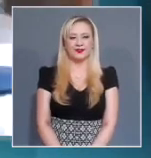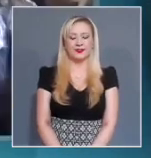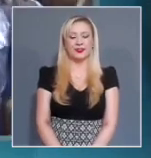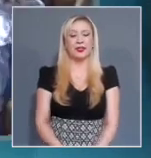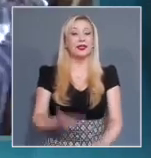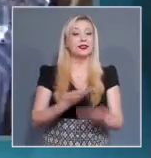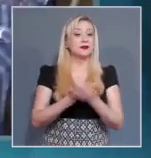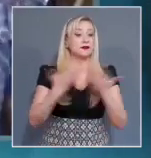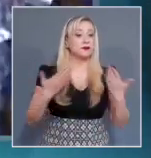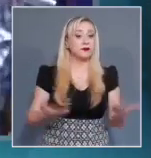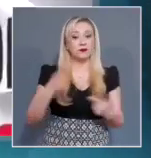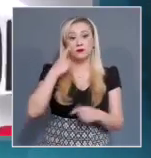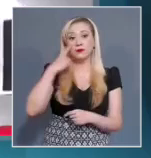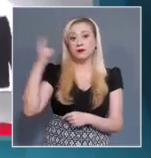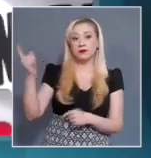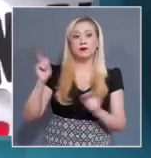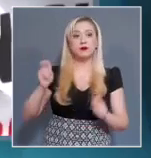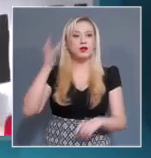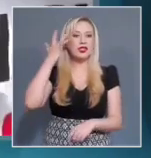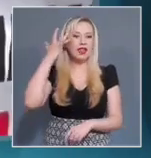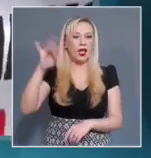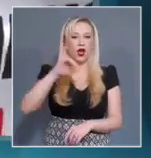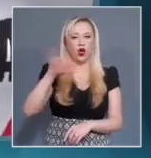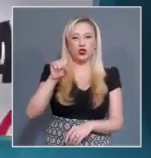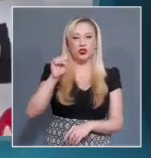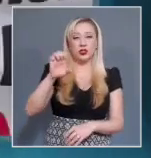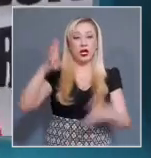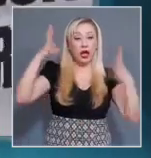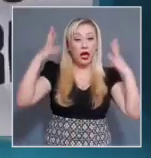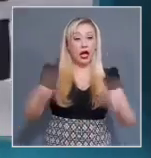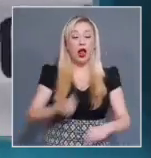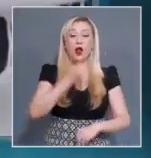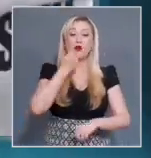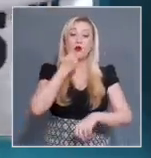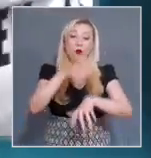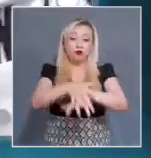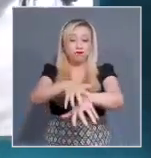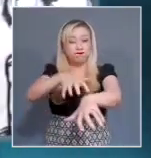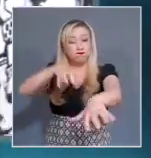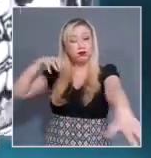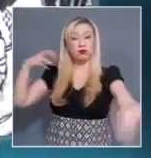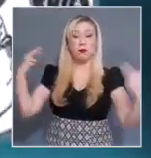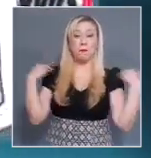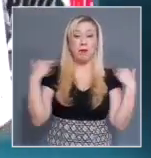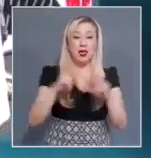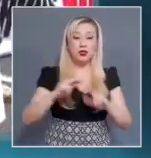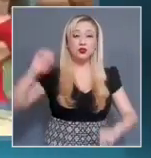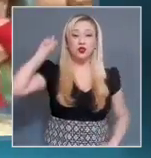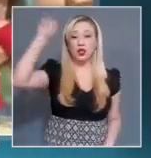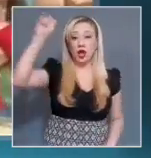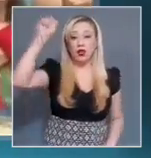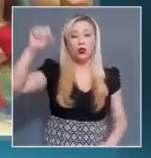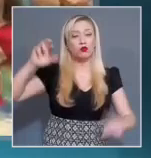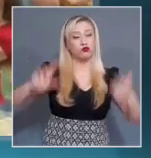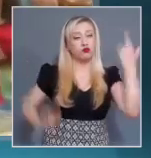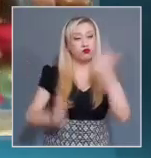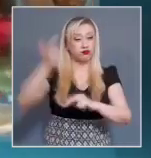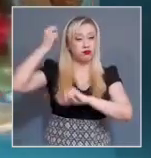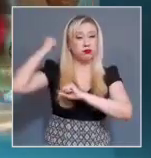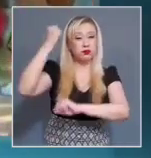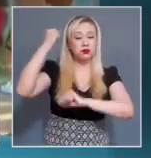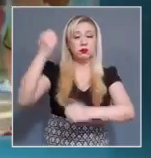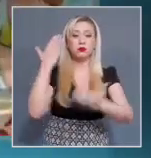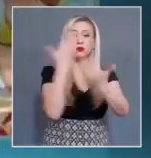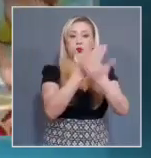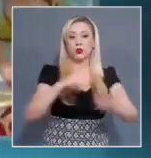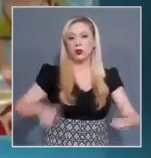Las calles de San José se llenaron de miles de estudiantes, trabajadores del sector educativo y sindicatos, exigiendo al gobierno cumplir con el mandato constitucional